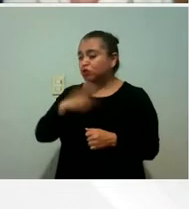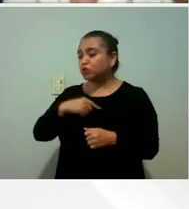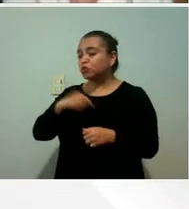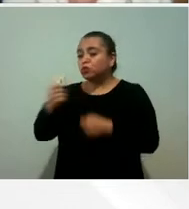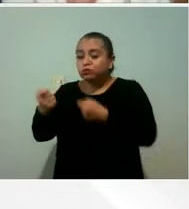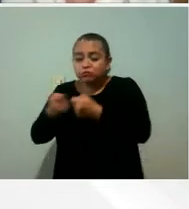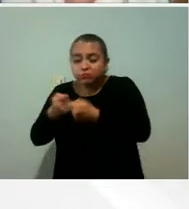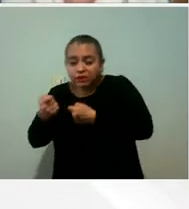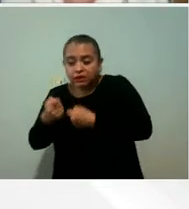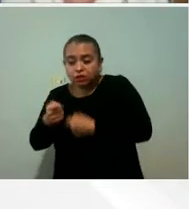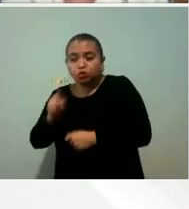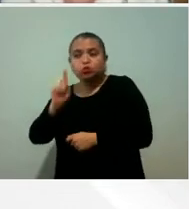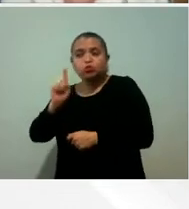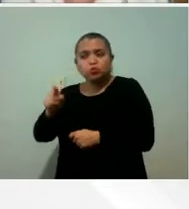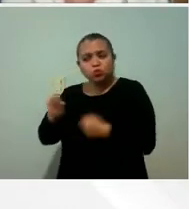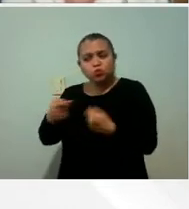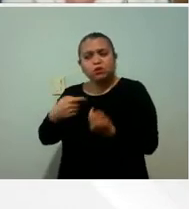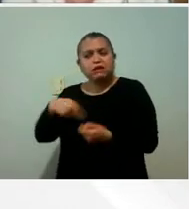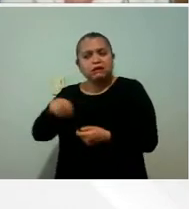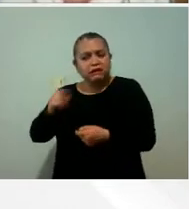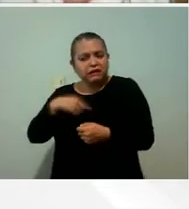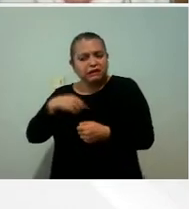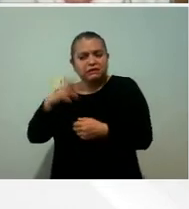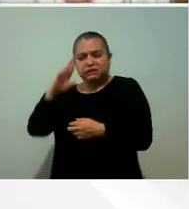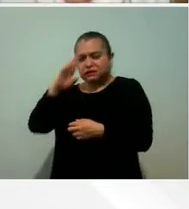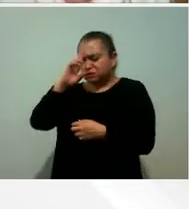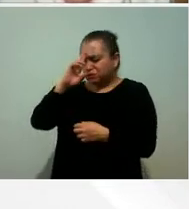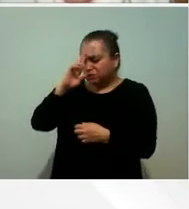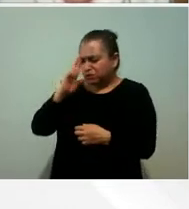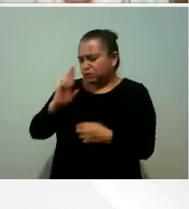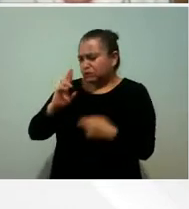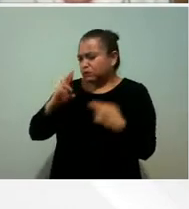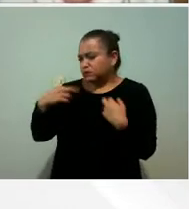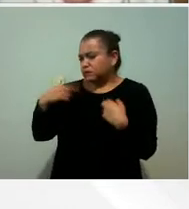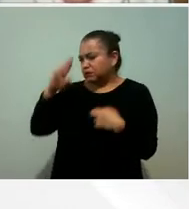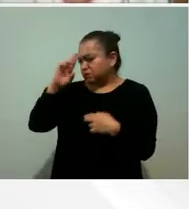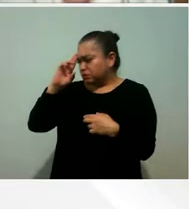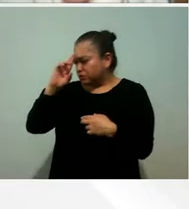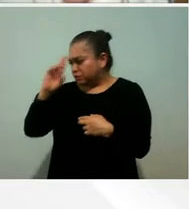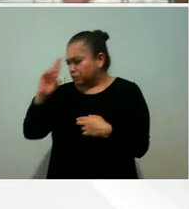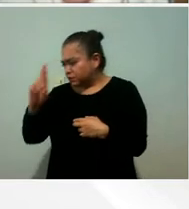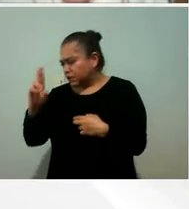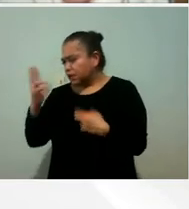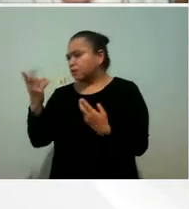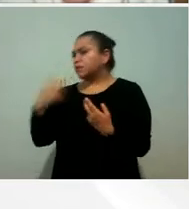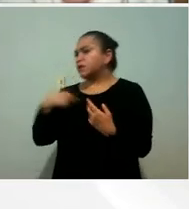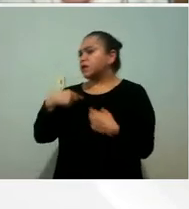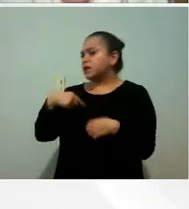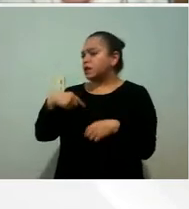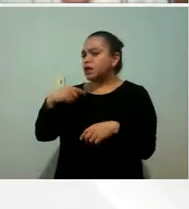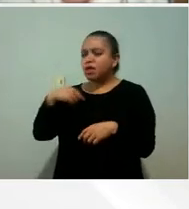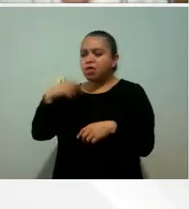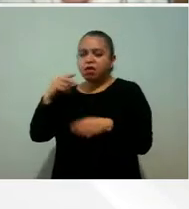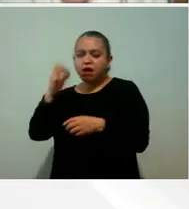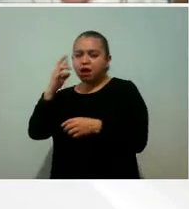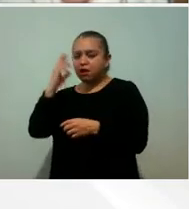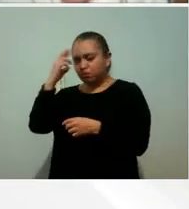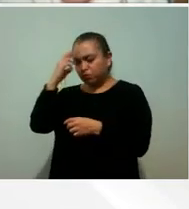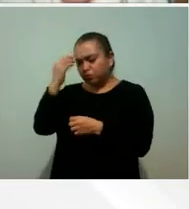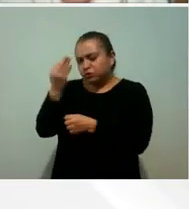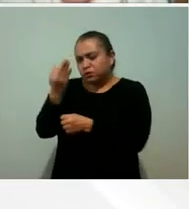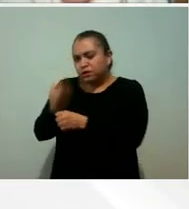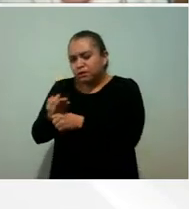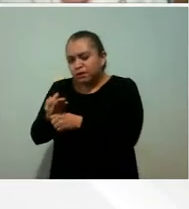Eres responsable de tu rosa. Soy responsable de mi rosa, repitió el principito a